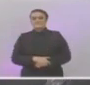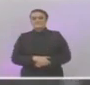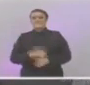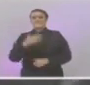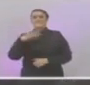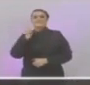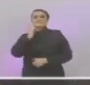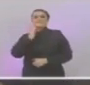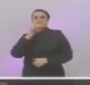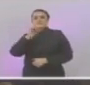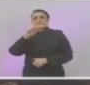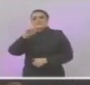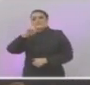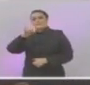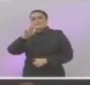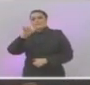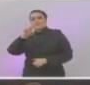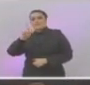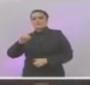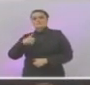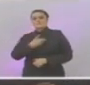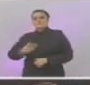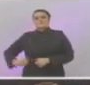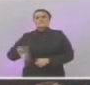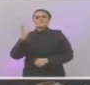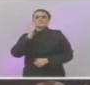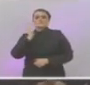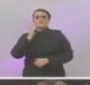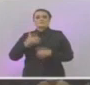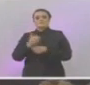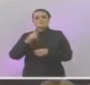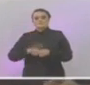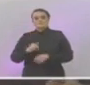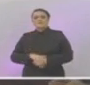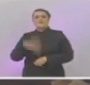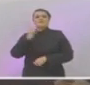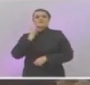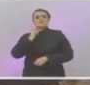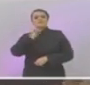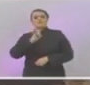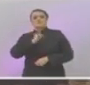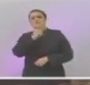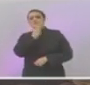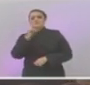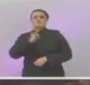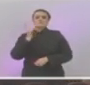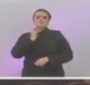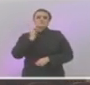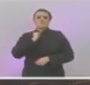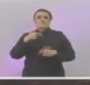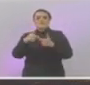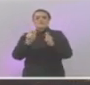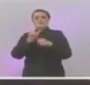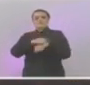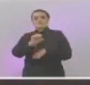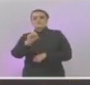Al diputado Martín Juárez Córdoba, presidente del Honorable Congreso del Estado, y a las diputadas y diputados de la 62 Legislatura